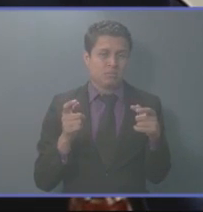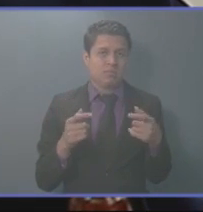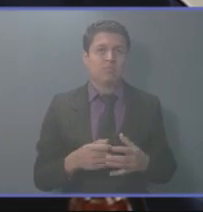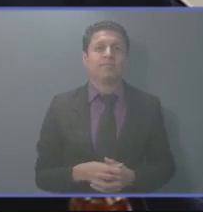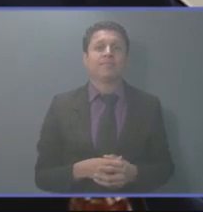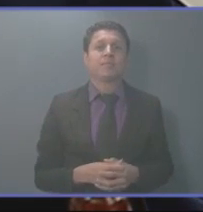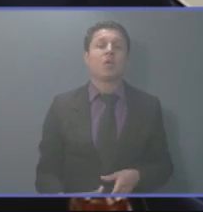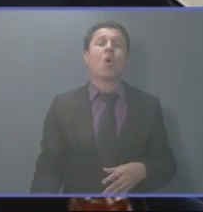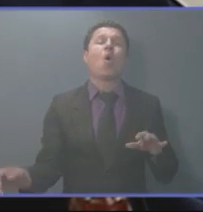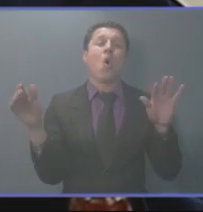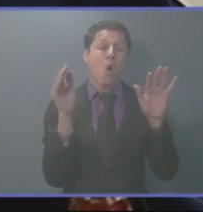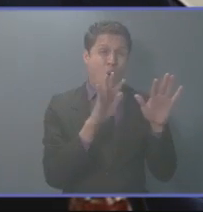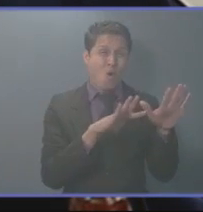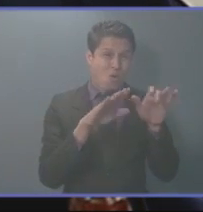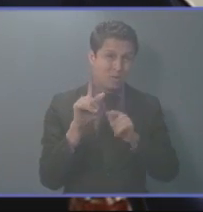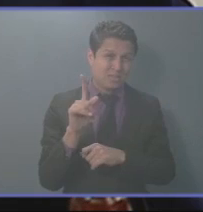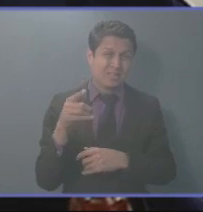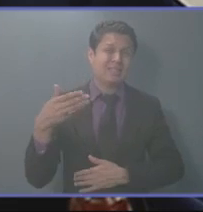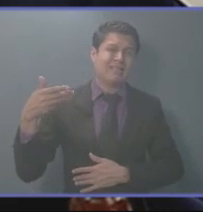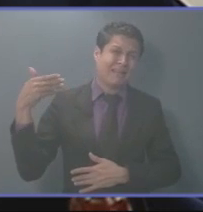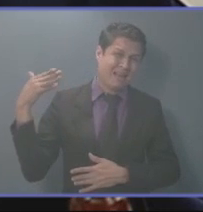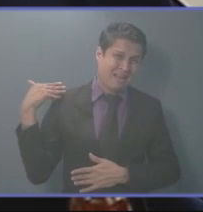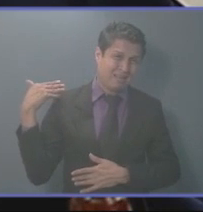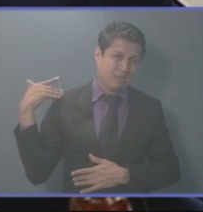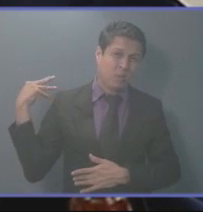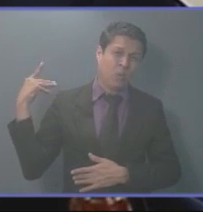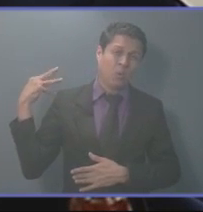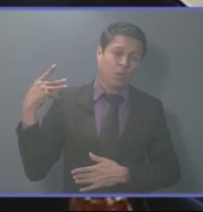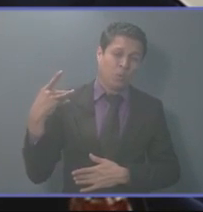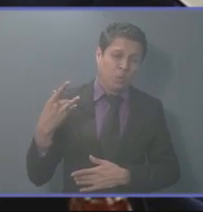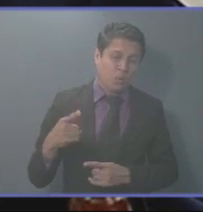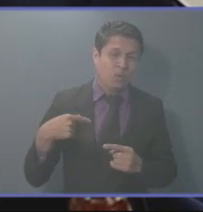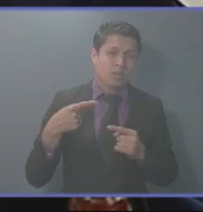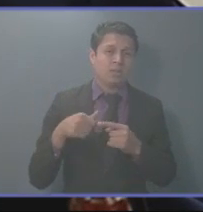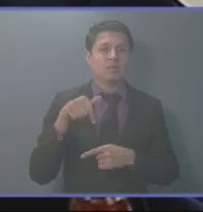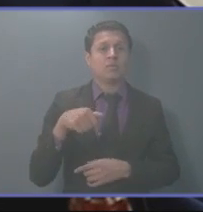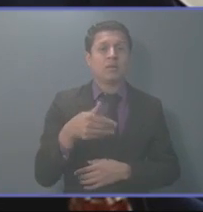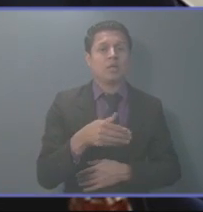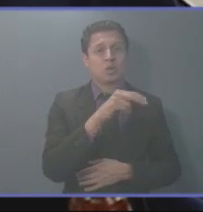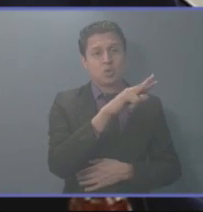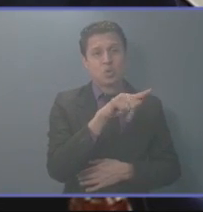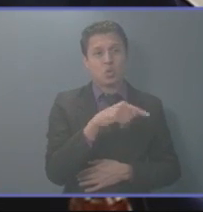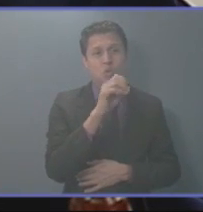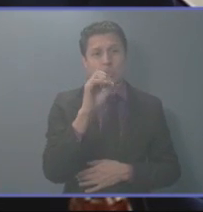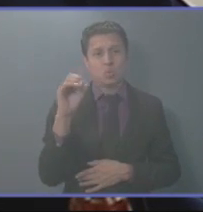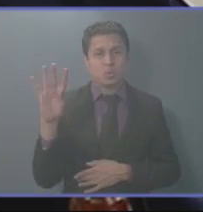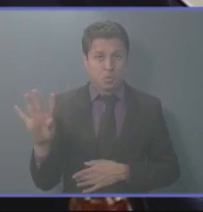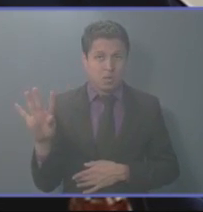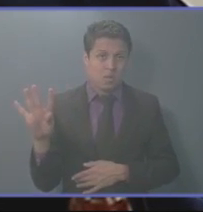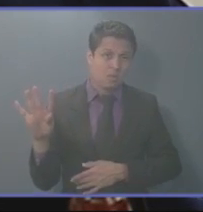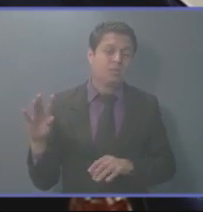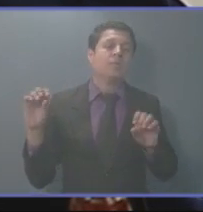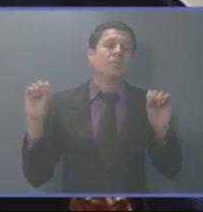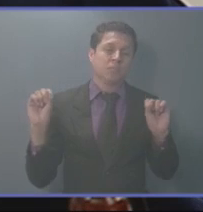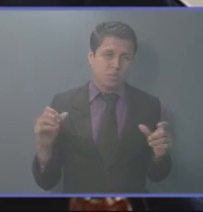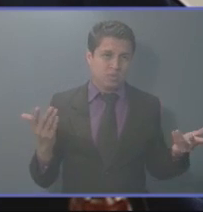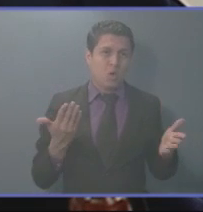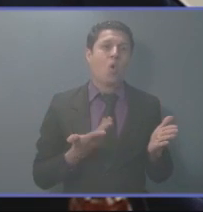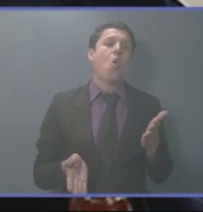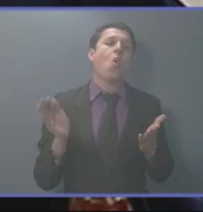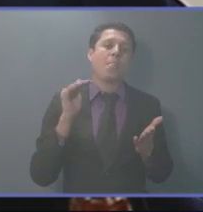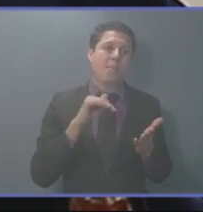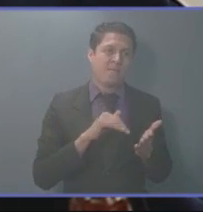Pasaron 11 años. Fue hasta el 2004 que se volvió a incrementar